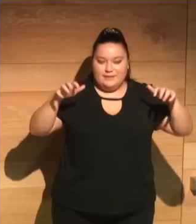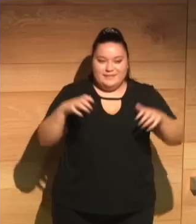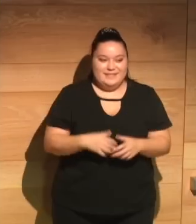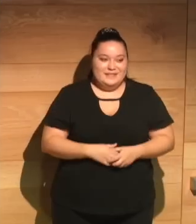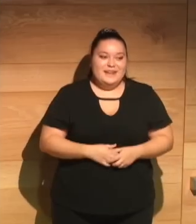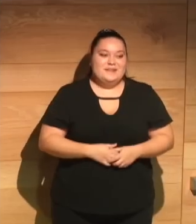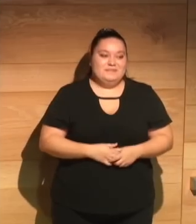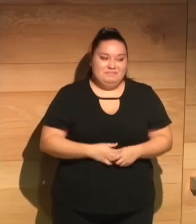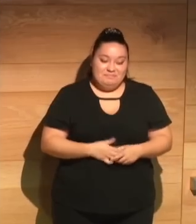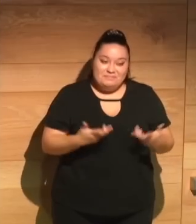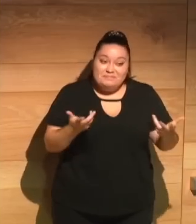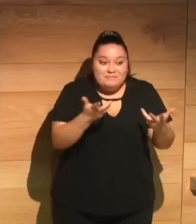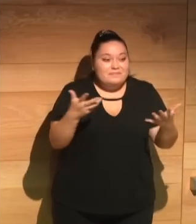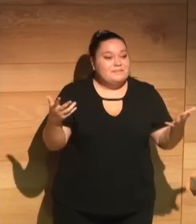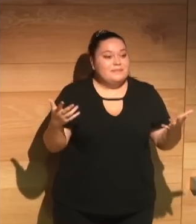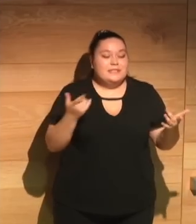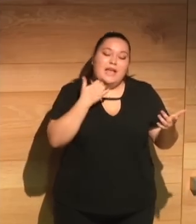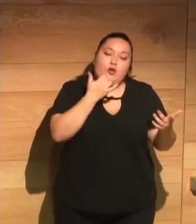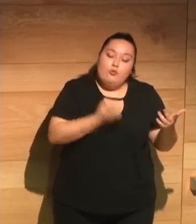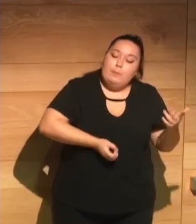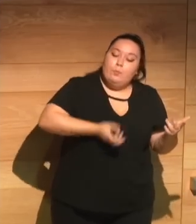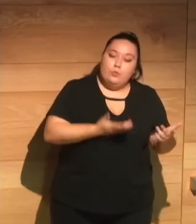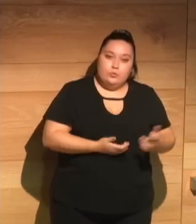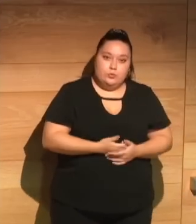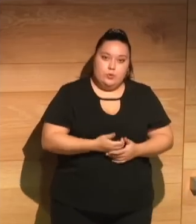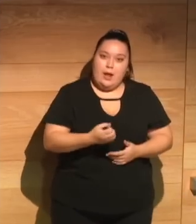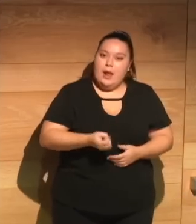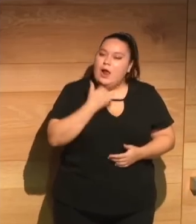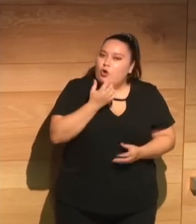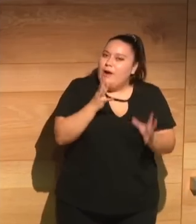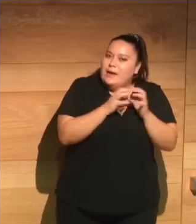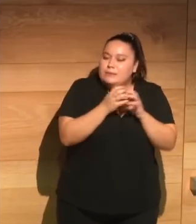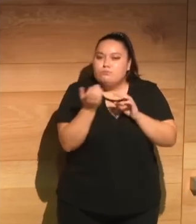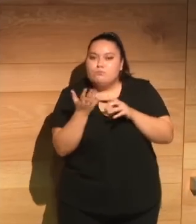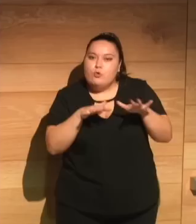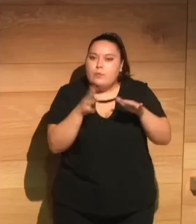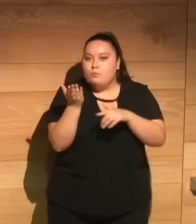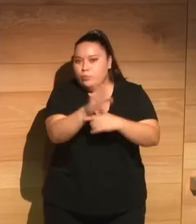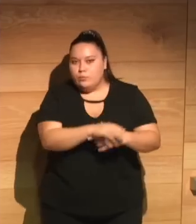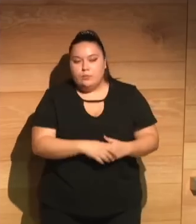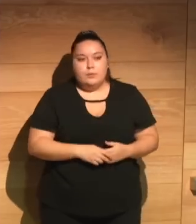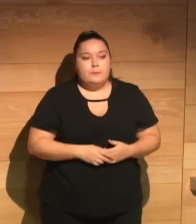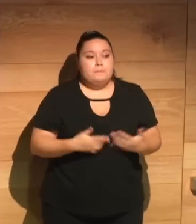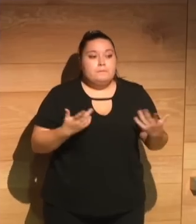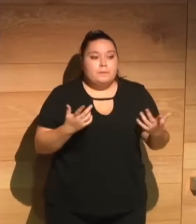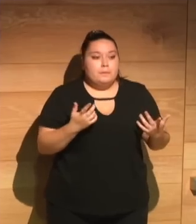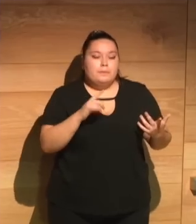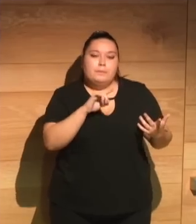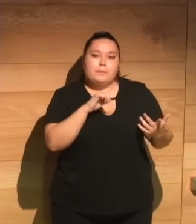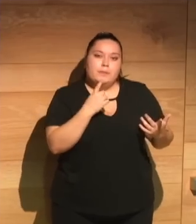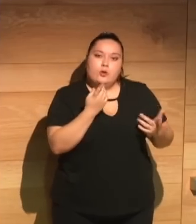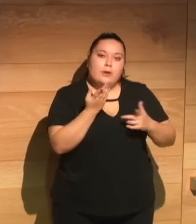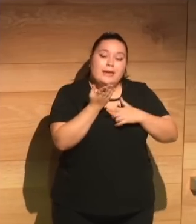cinematógrafo. En todo caso, todo esto lo que nos habla es de un impulso, el impulso de la representación del movimiento. Claro, inicialmente tienes que contentarte